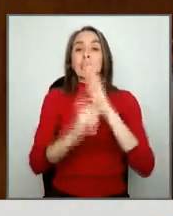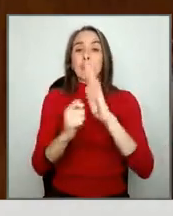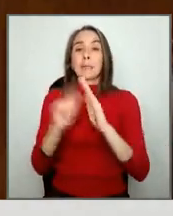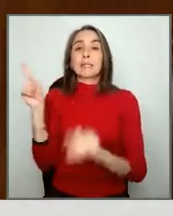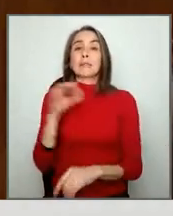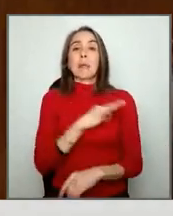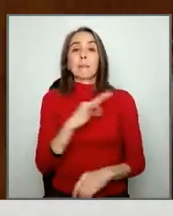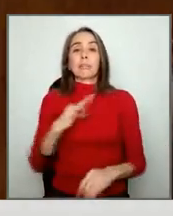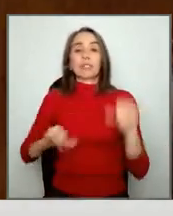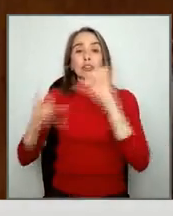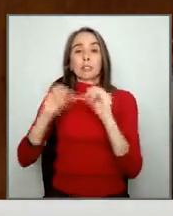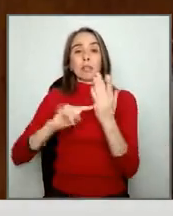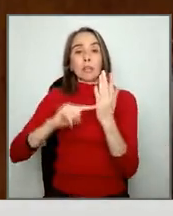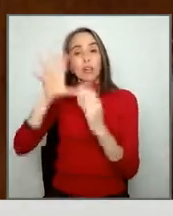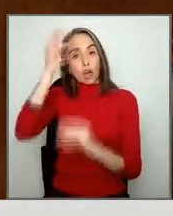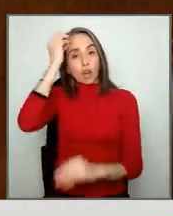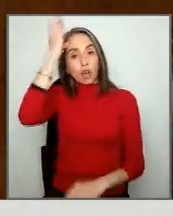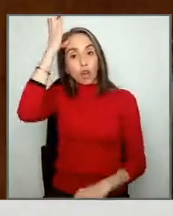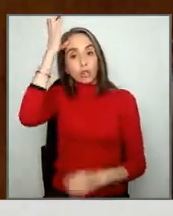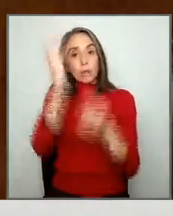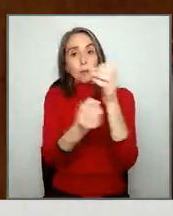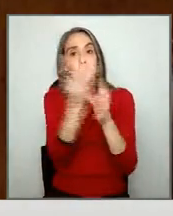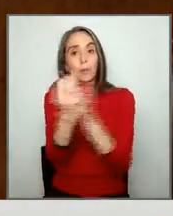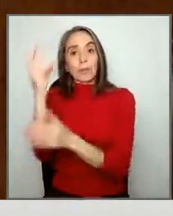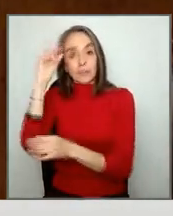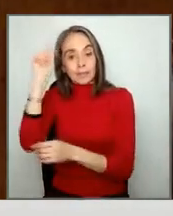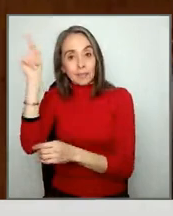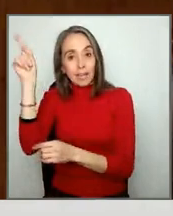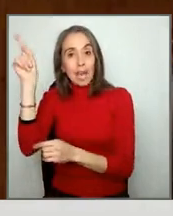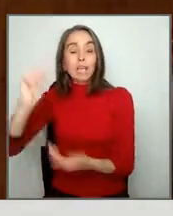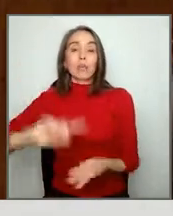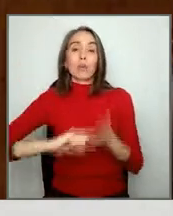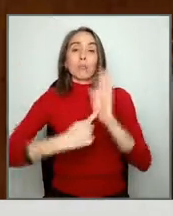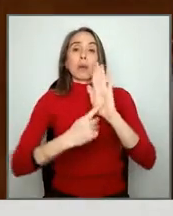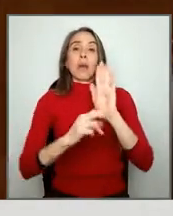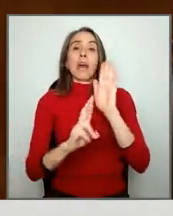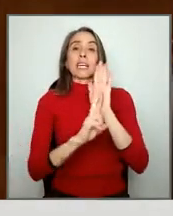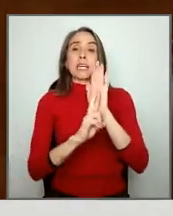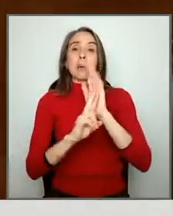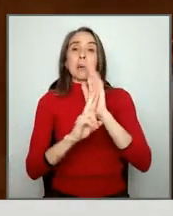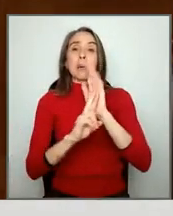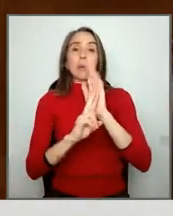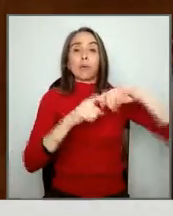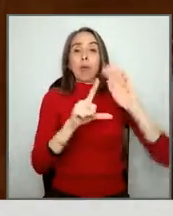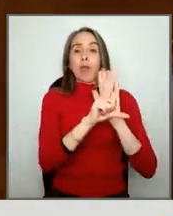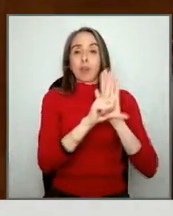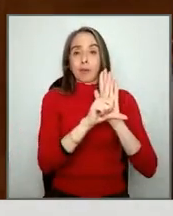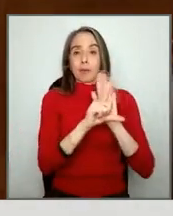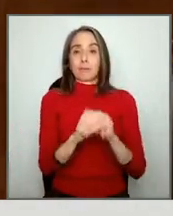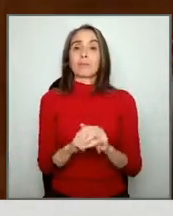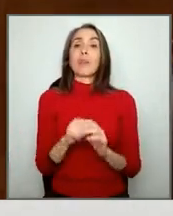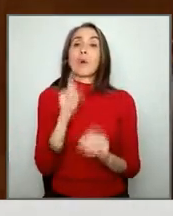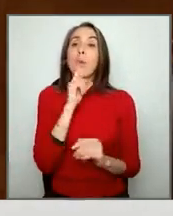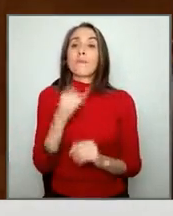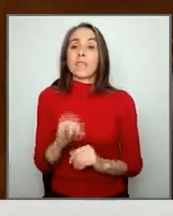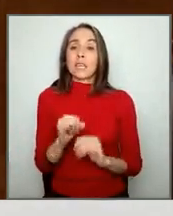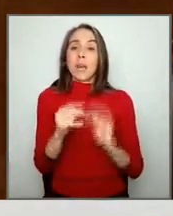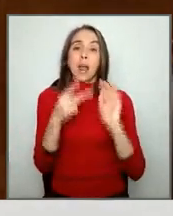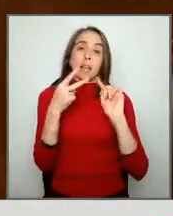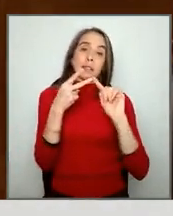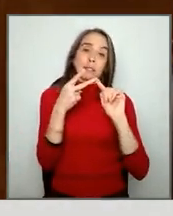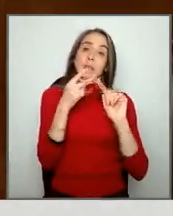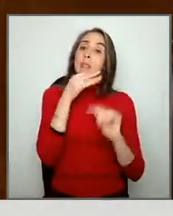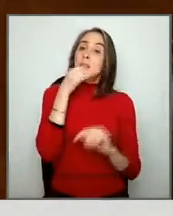conocimiento e Innovación para dictar el reglamento señalado en esta ley finalmente hago presente